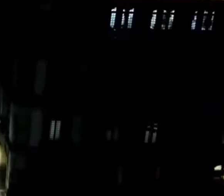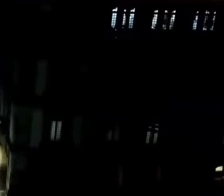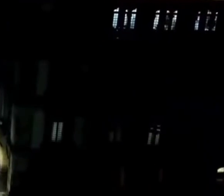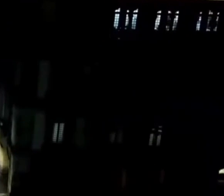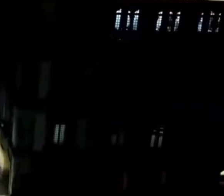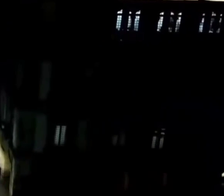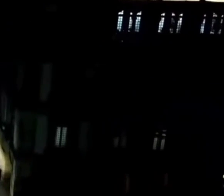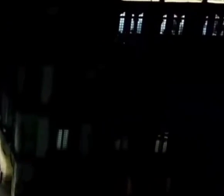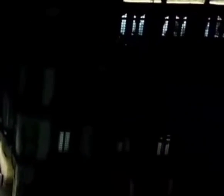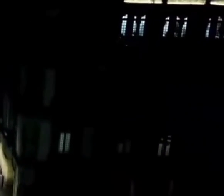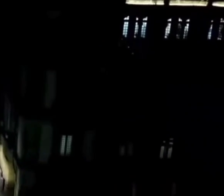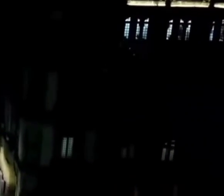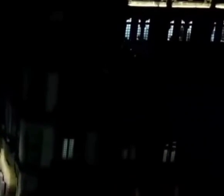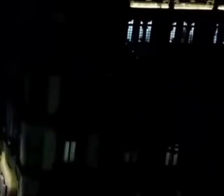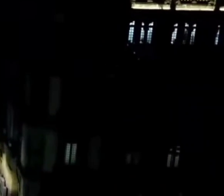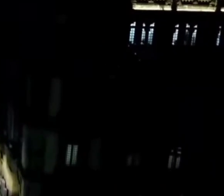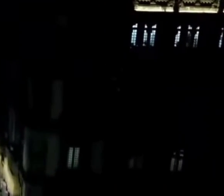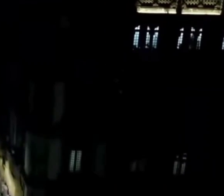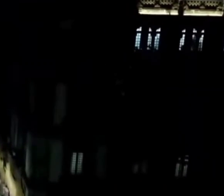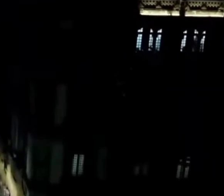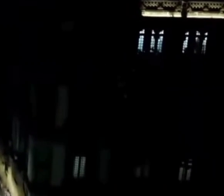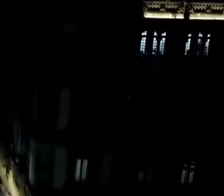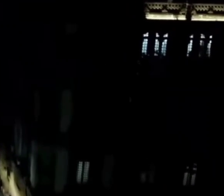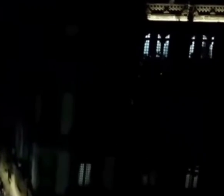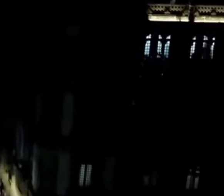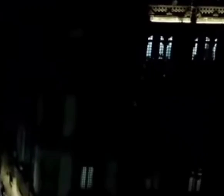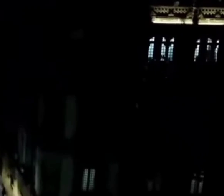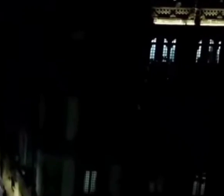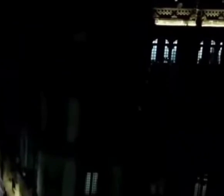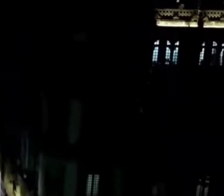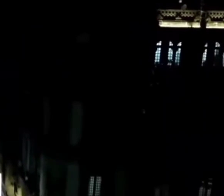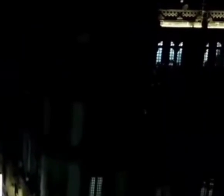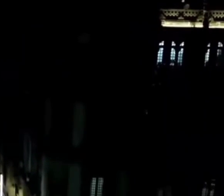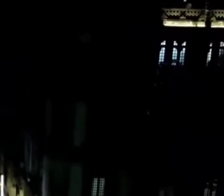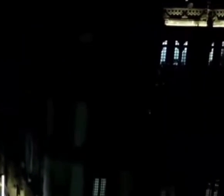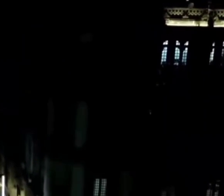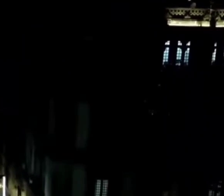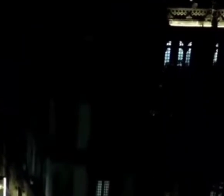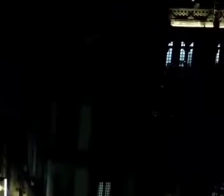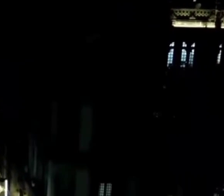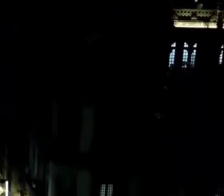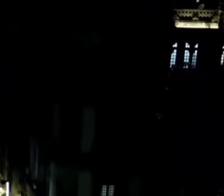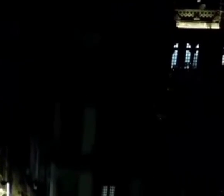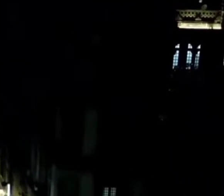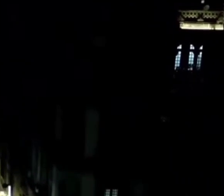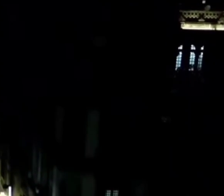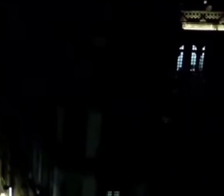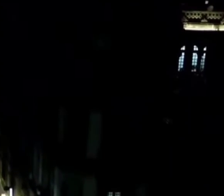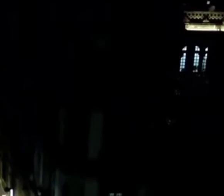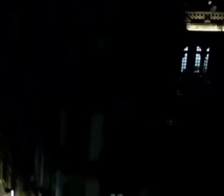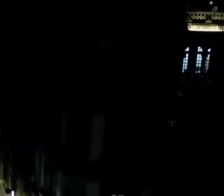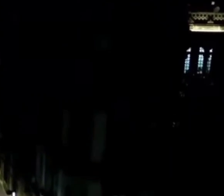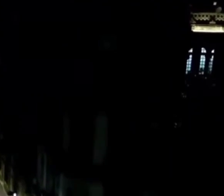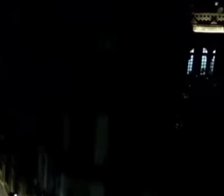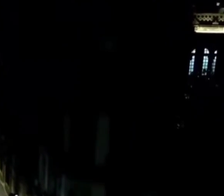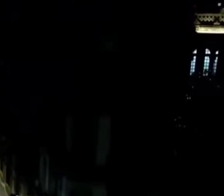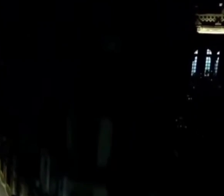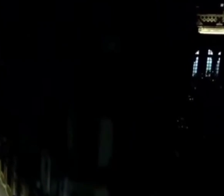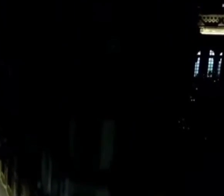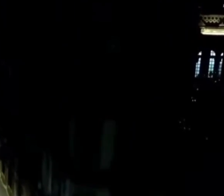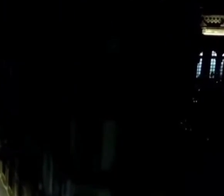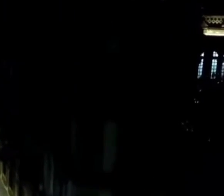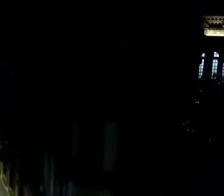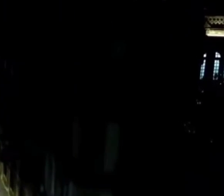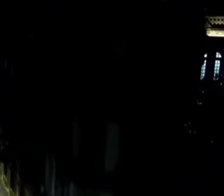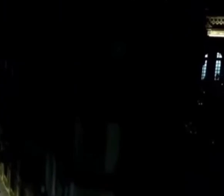de México. Yo te invito a que te suscribas al canal, que compartas el video y sobre todo que me regales un like. Recuerda, soy